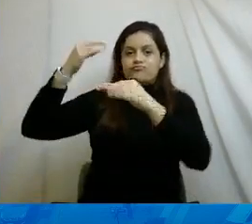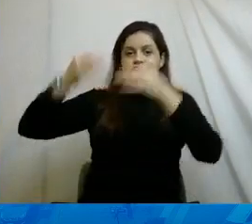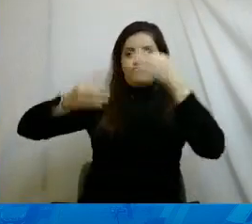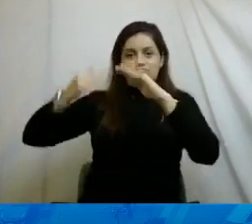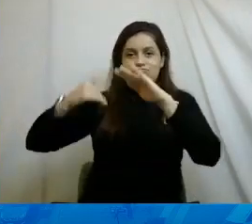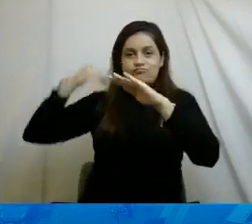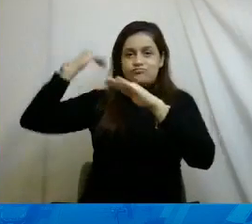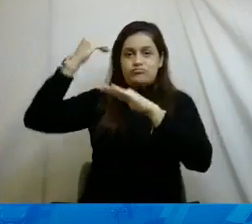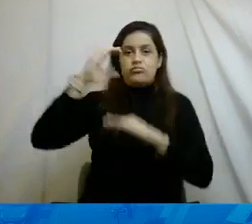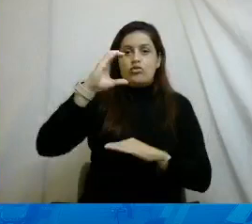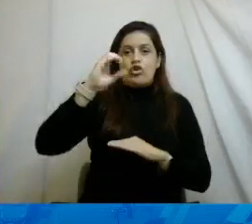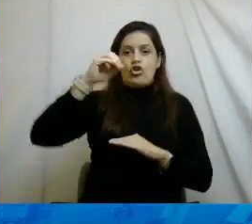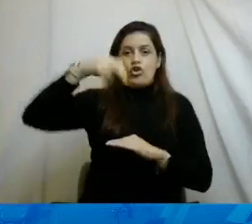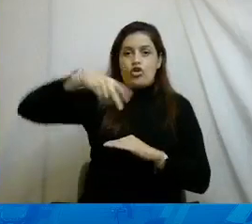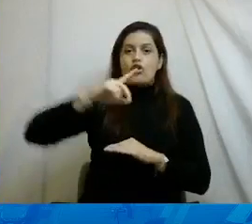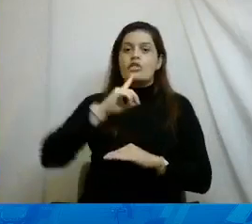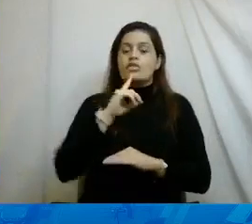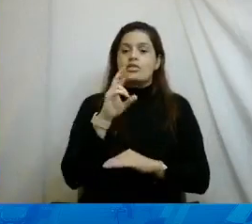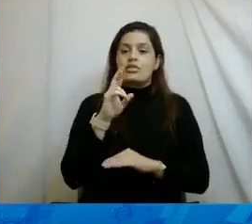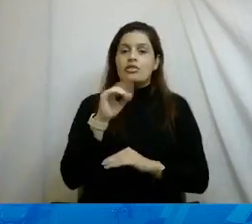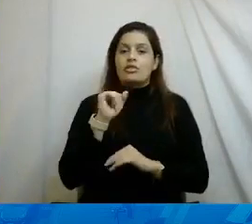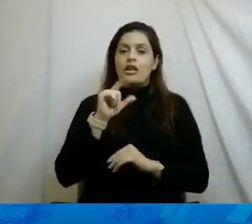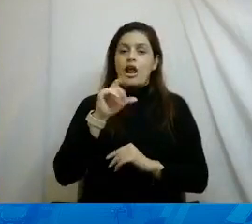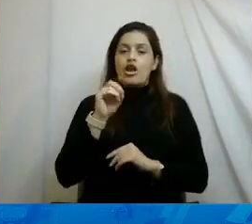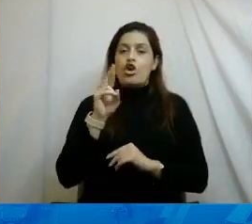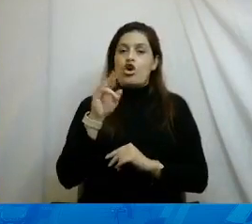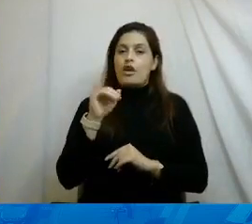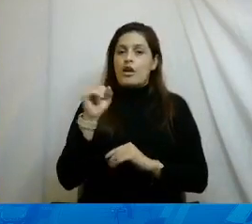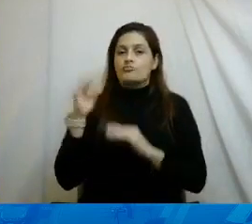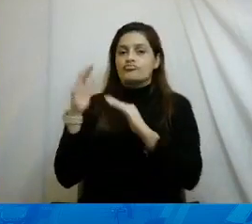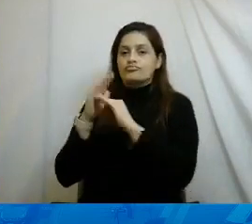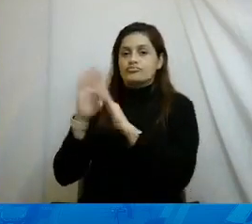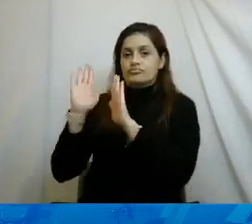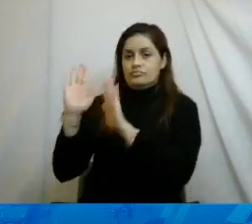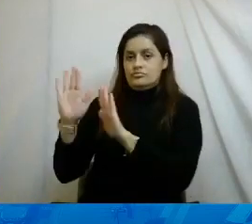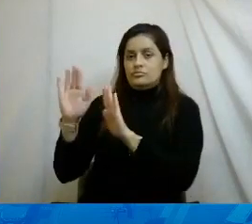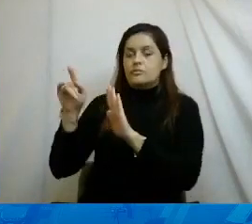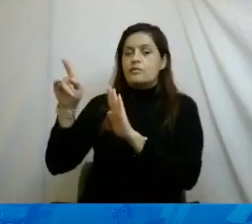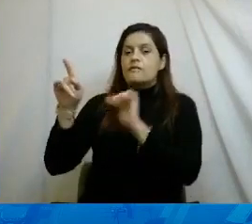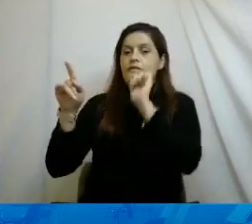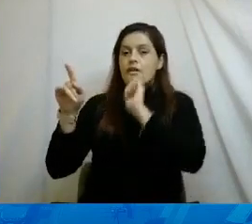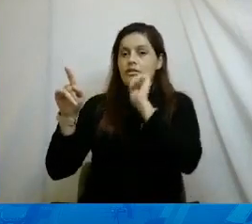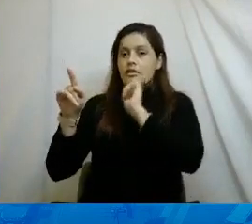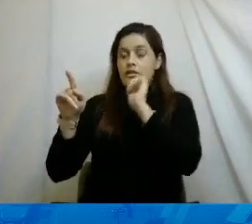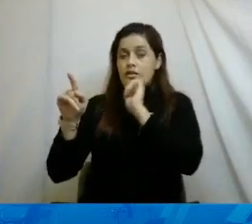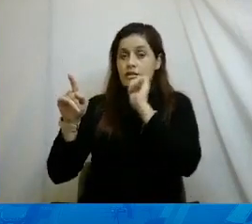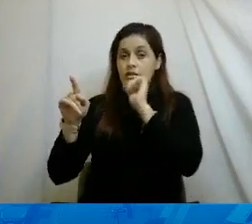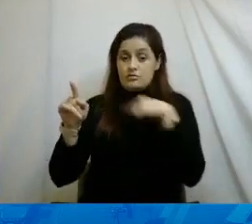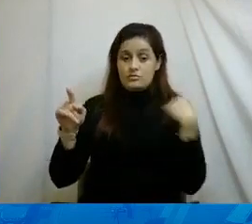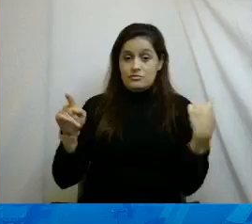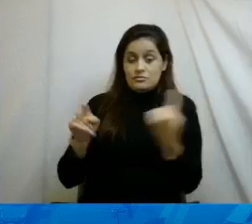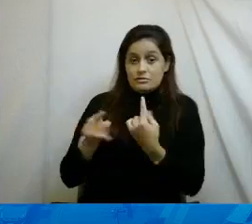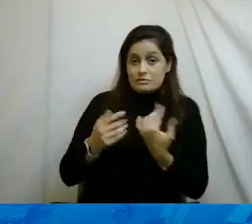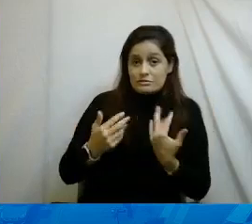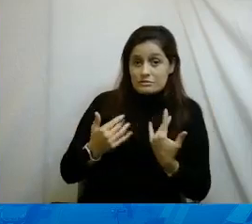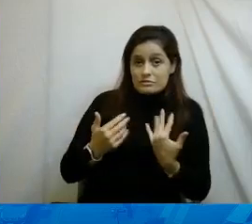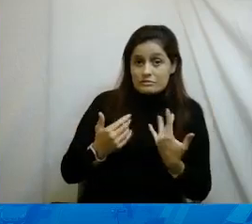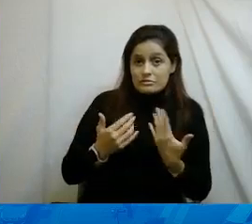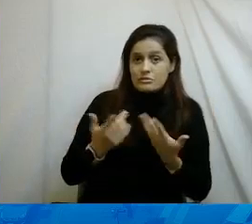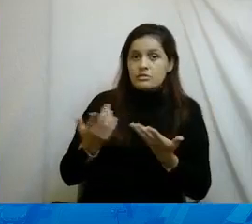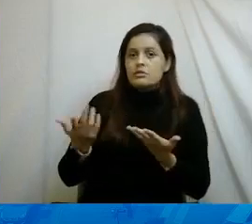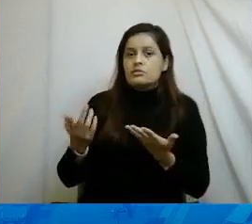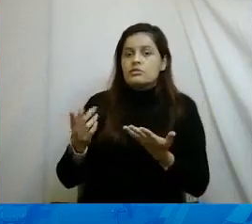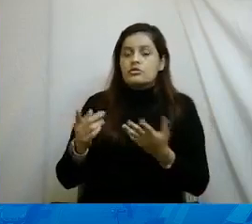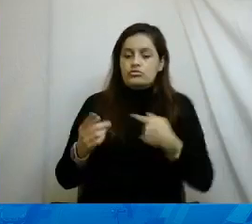ni una posibilidad de que el gobierno regional pueda contratar otra empresa para terminar la obra o lo que les planteamos también, que se nos transfieran los recursos para que